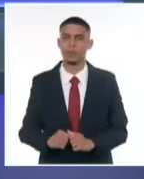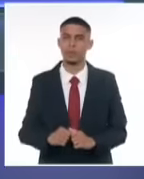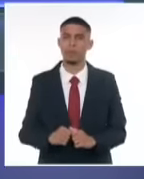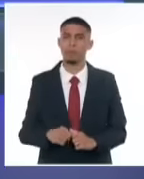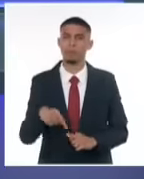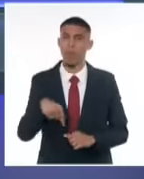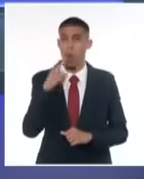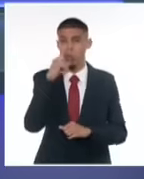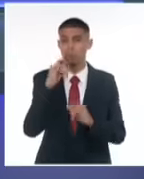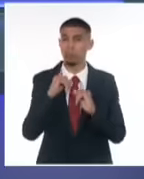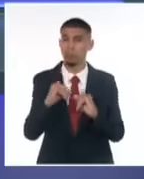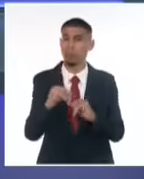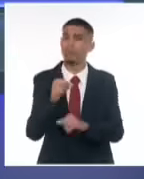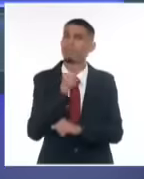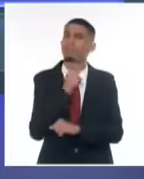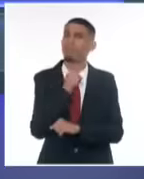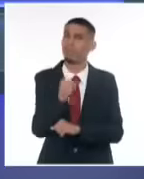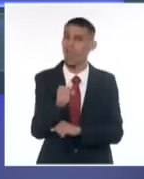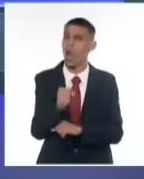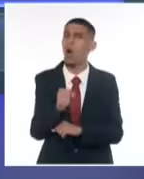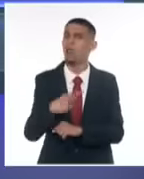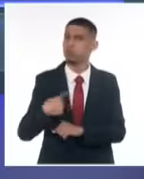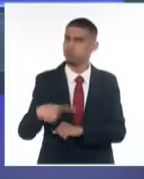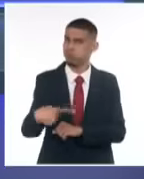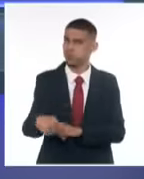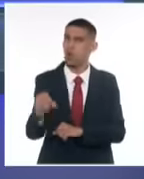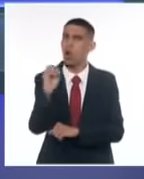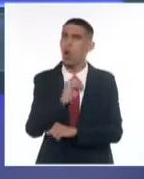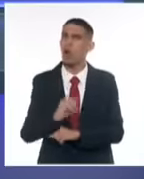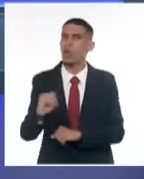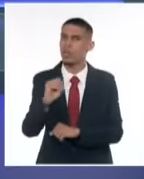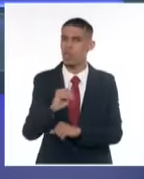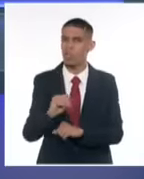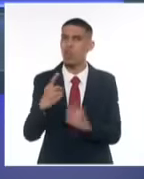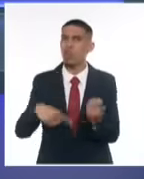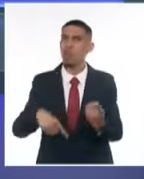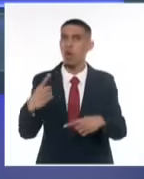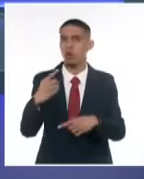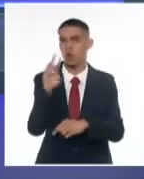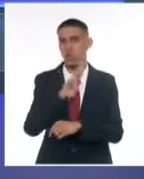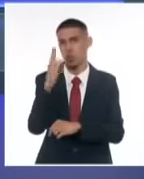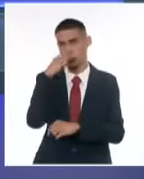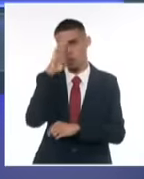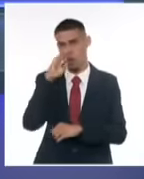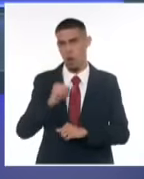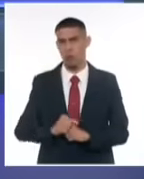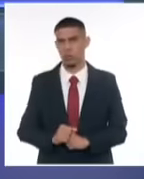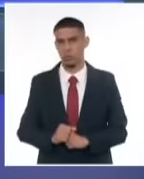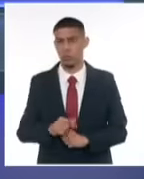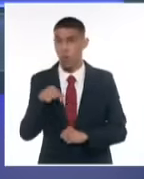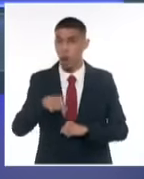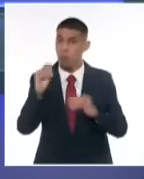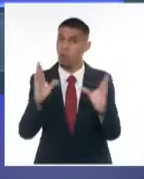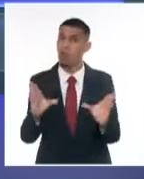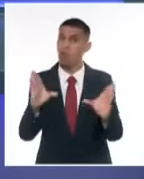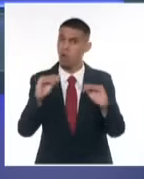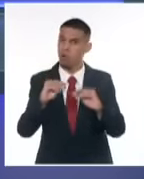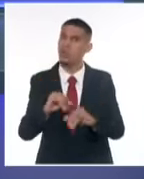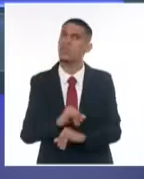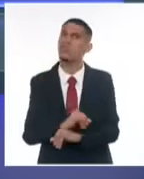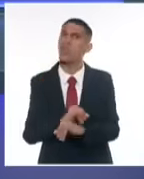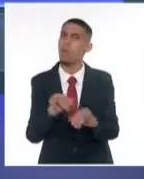Noticiero ha denunciado sistemáticamente la organización de acciones terroristas contra Cuba. Precisamente esta noche ofrecemos